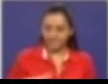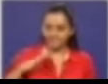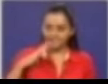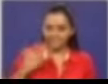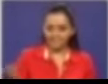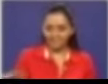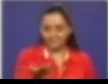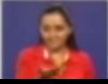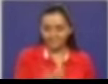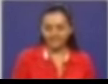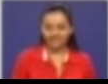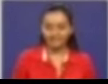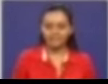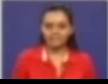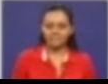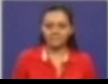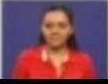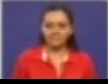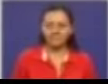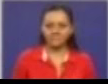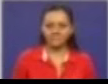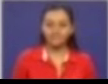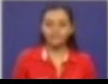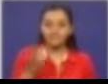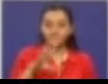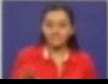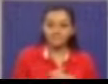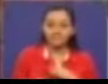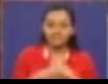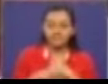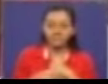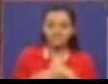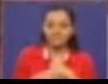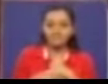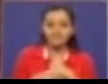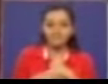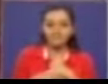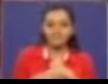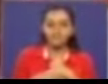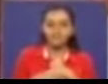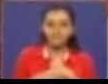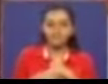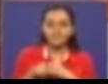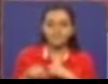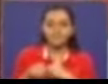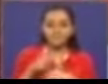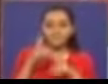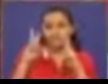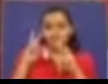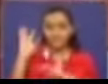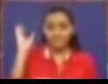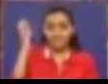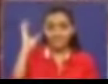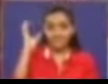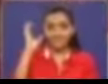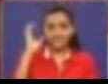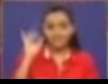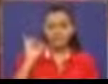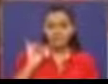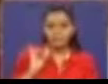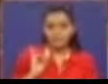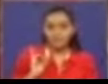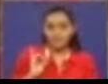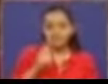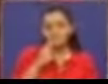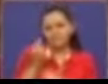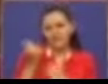ellos. Presidente, yo solo quisiera mencionar adicionalmente que en el caso colombiano, que es como con quien nos podríamos comparar